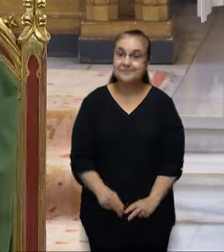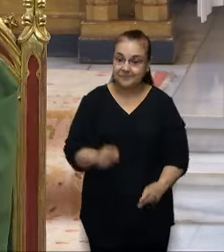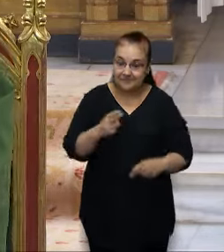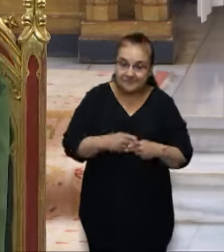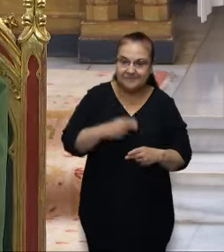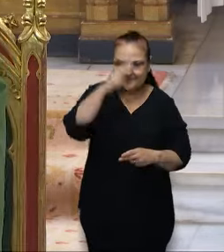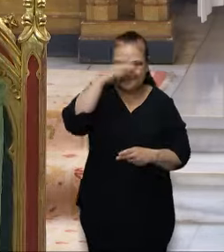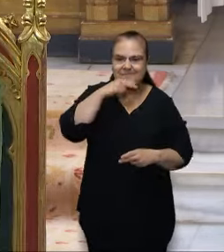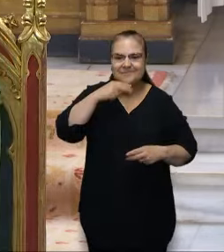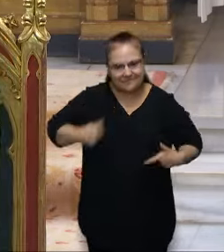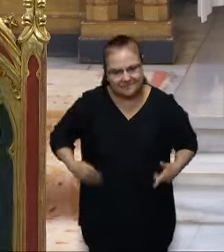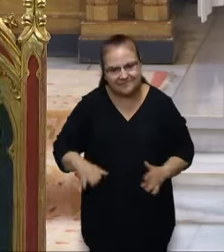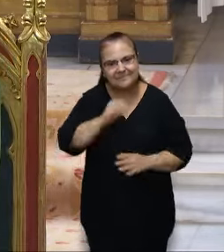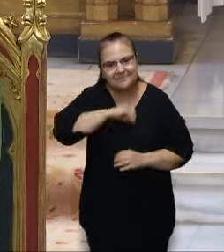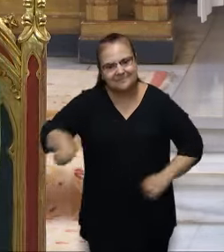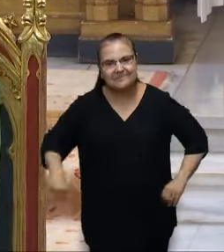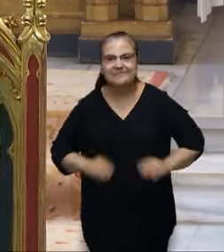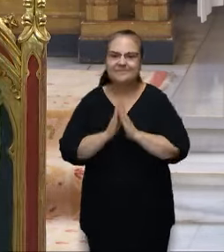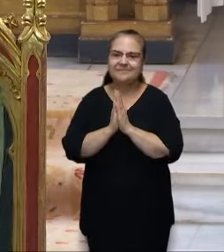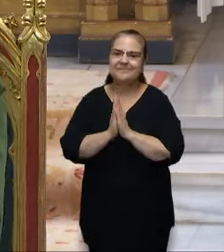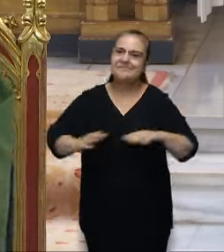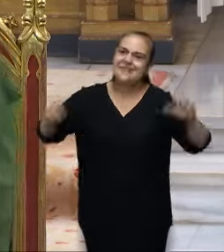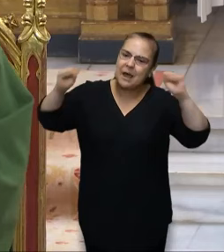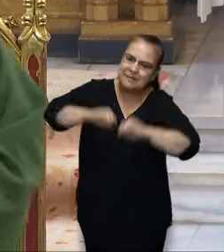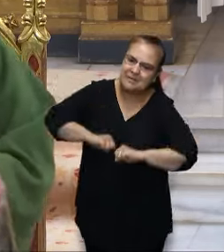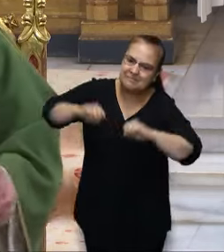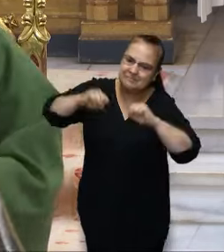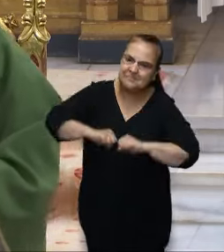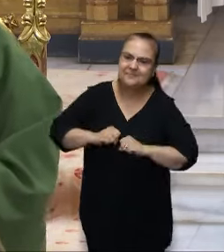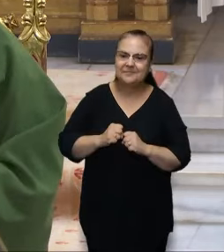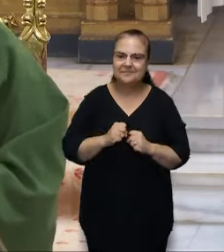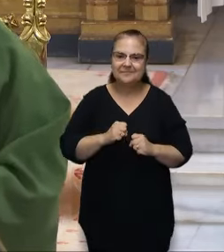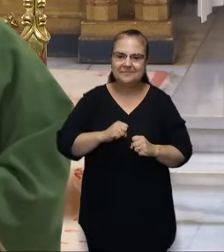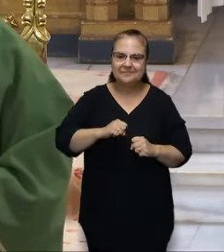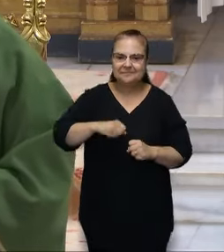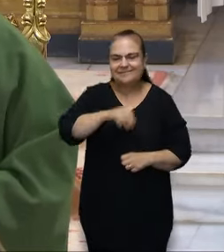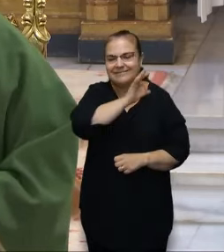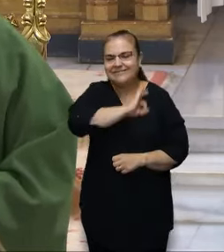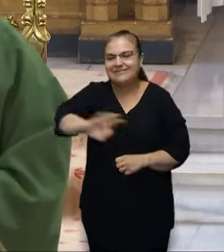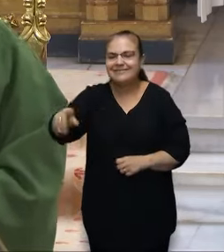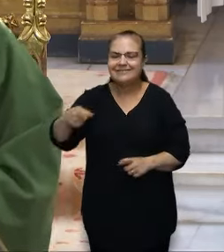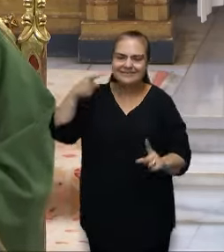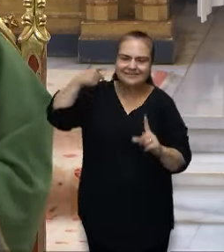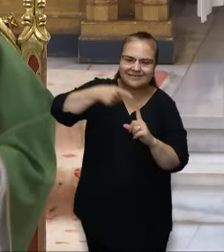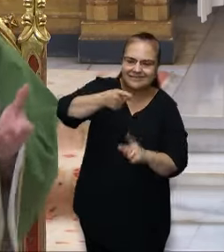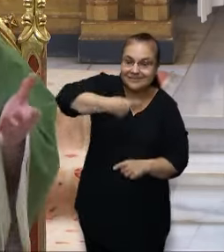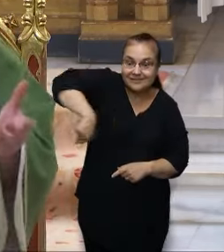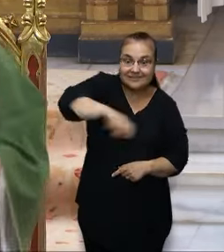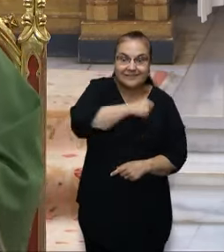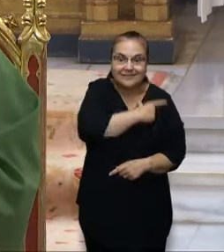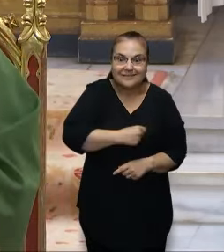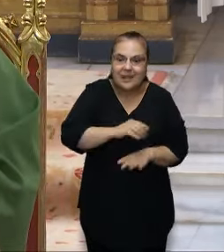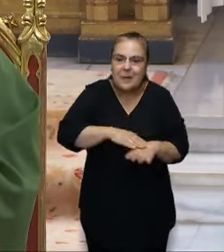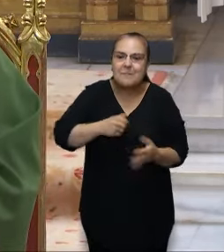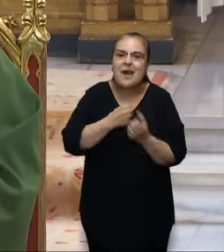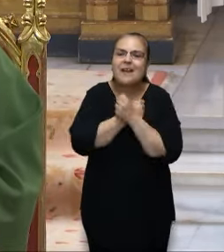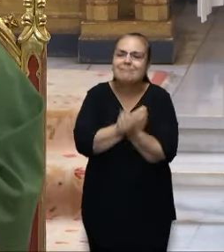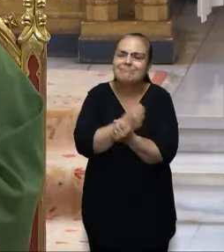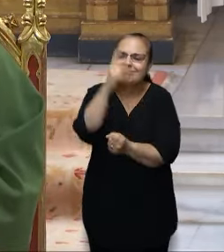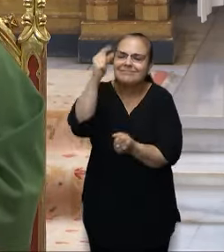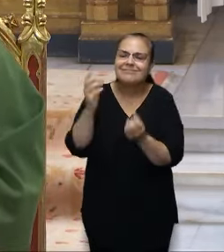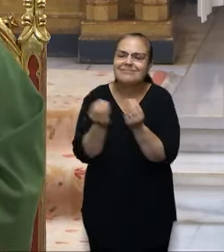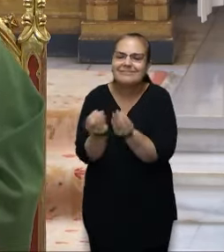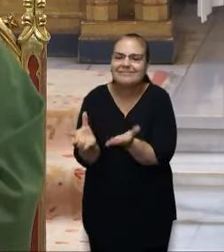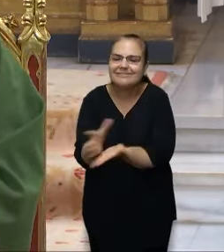en el nombre del padre y del Hijo y del Espíritu Santo El señor que dirige nuestros corazones para que amemos a Dios esté con